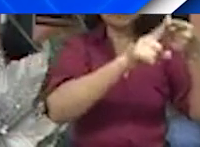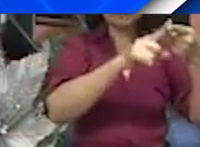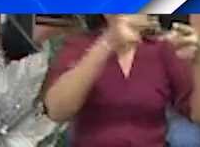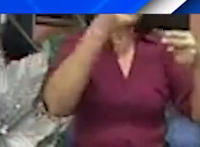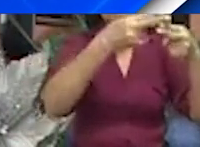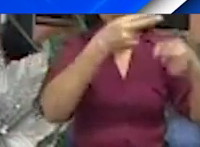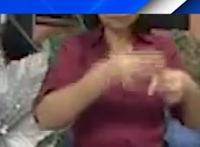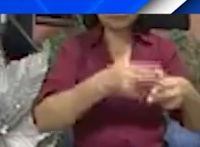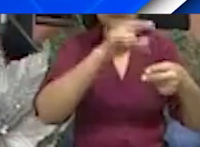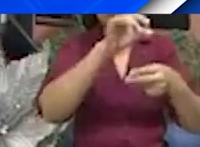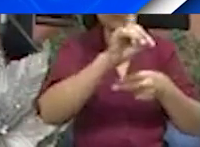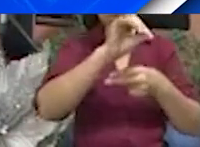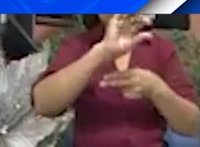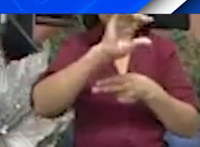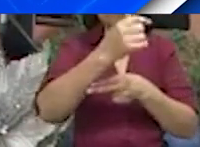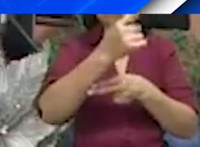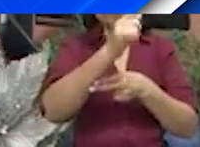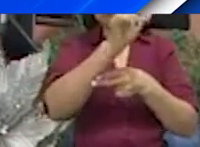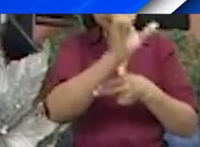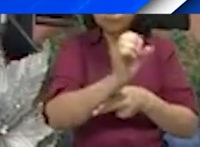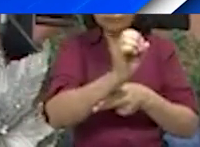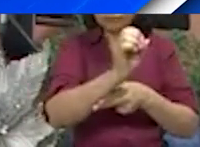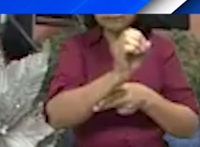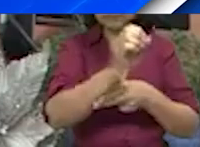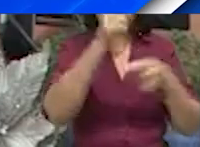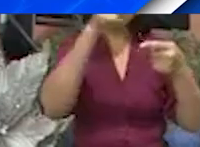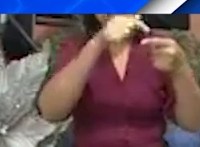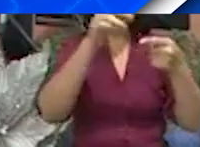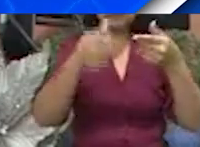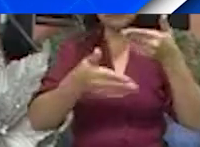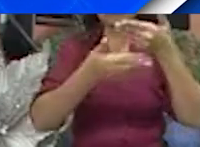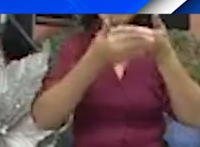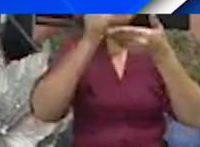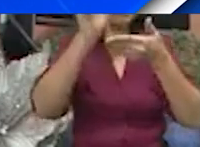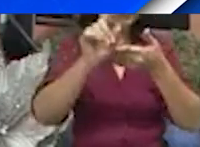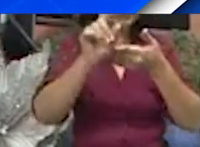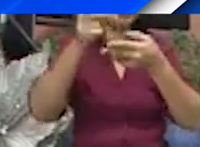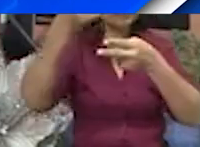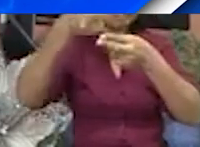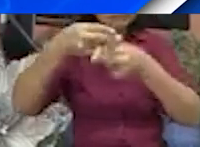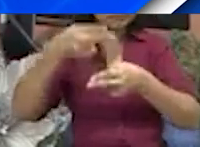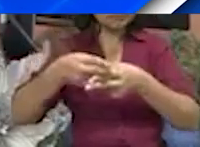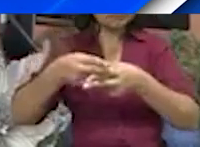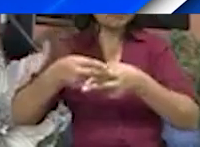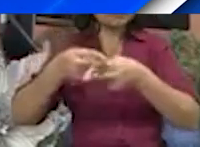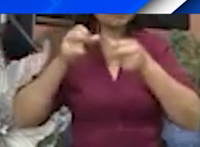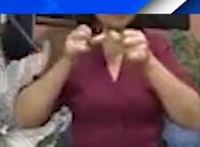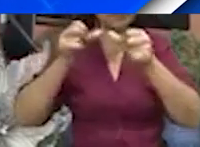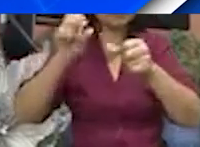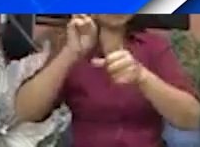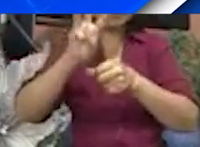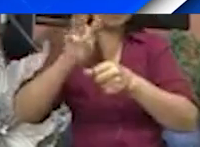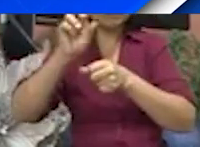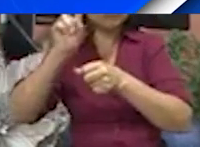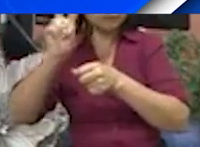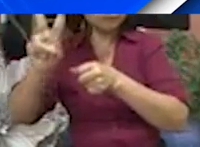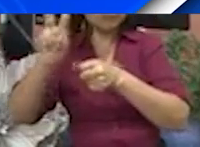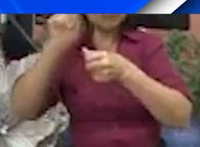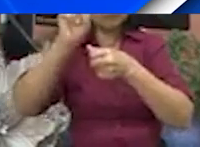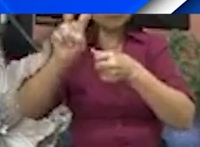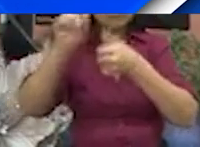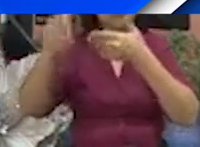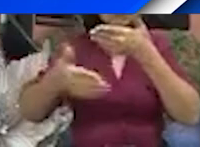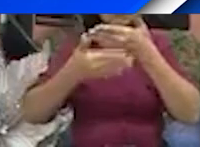digesto jurídico nicaragüense de la materia del orden interno. Anexo 1, registro de normas vigentes 32. Anexo